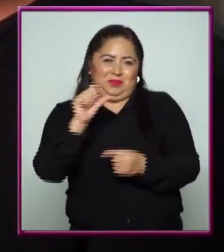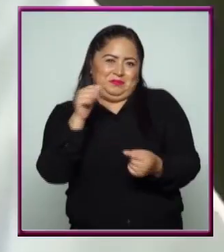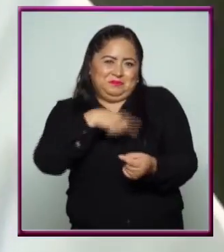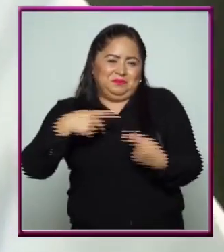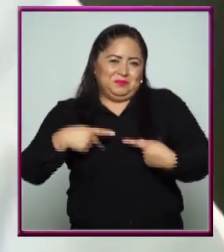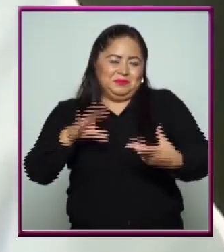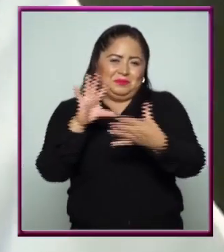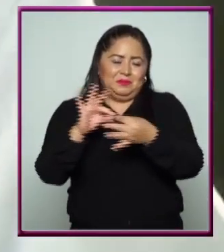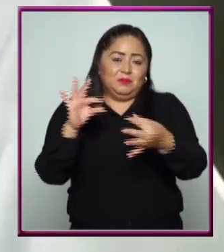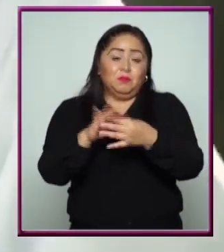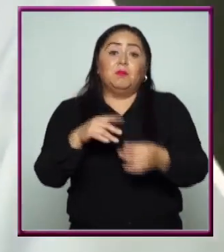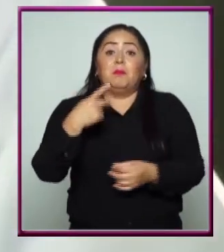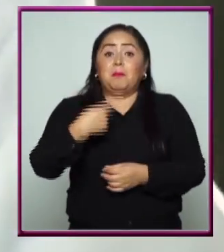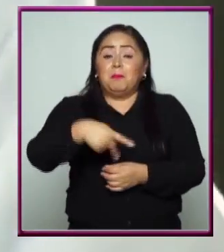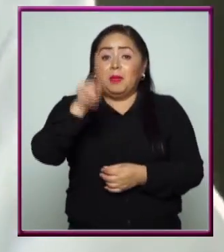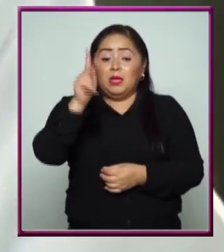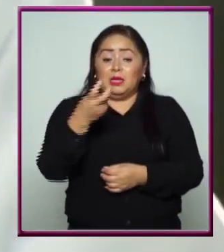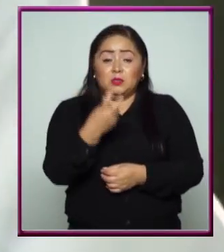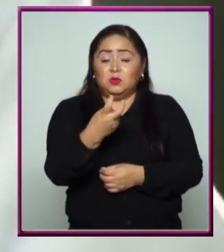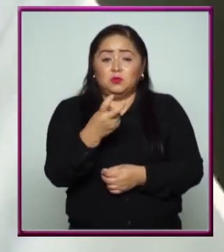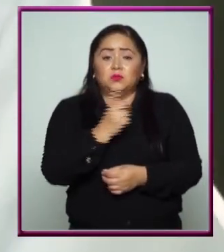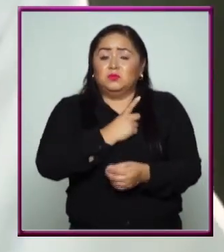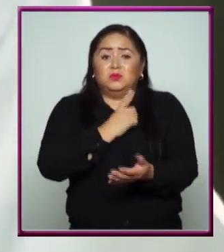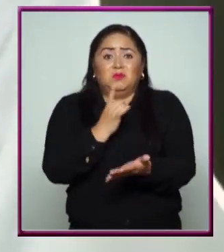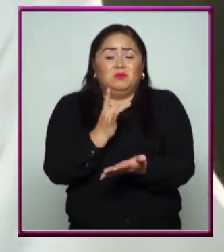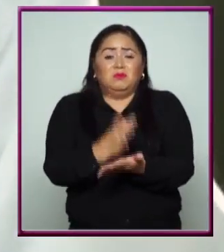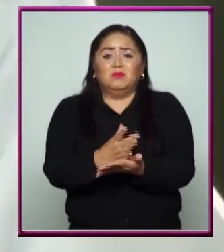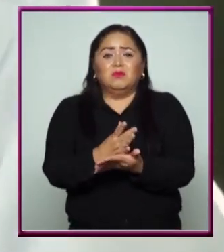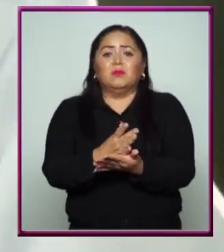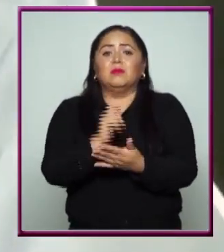así, pero esto no es más que